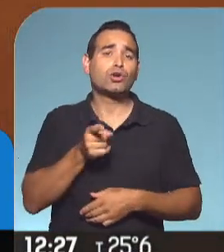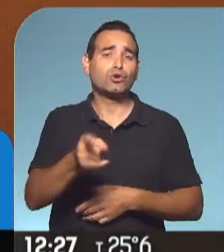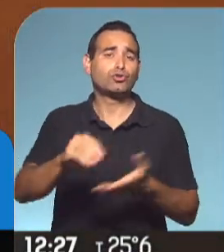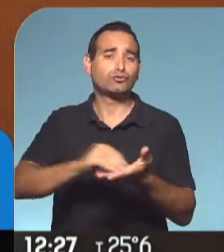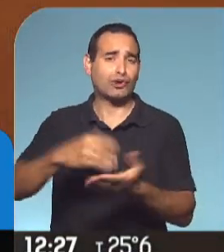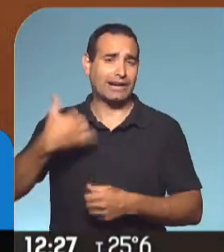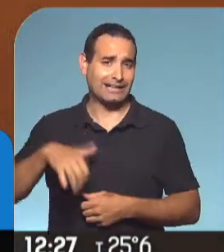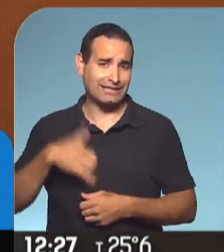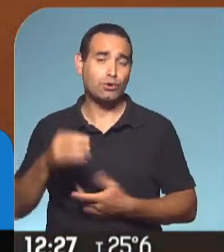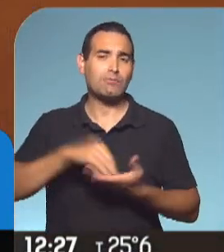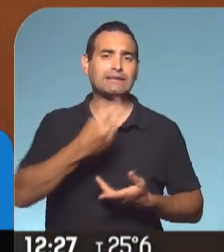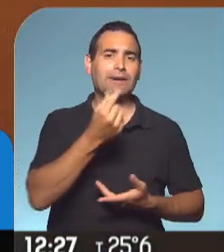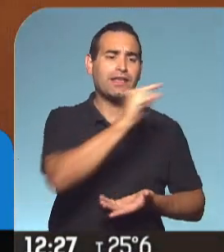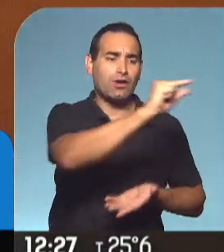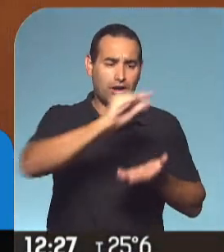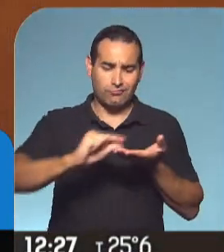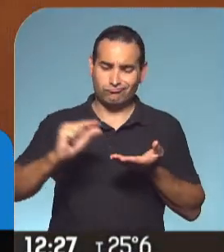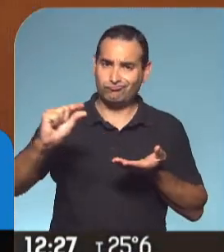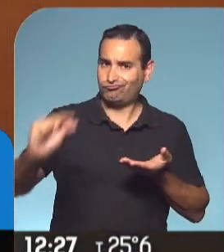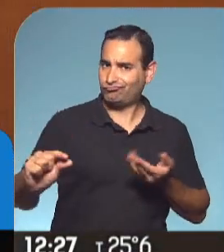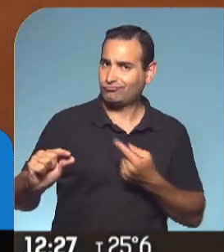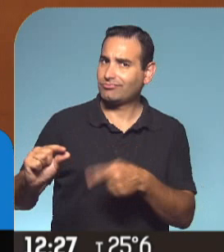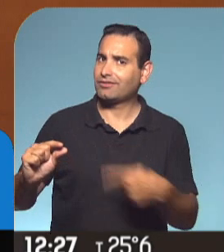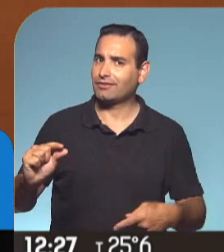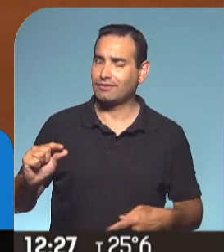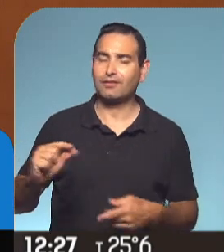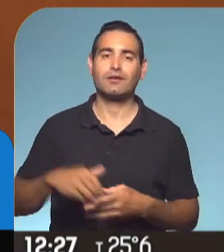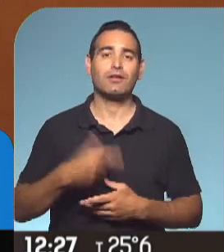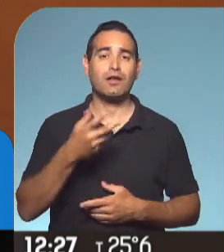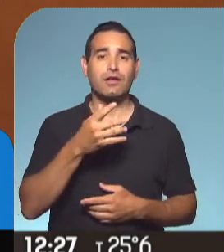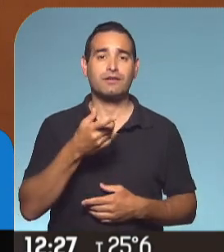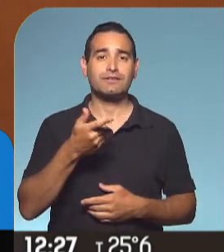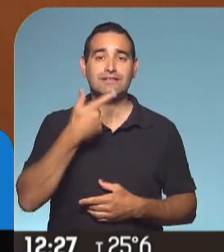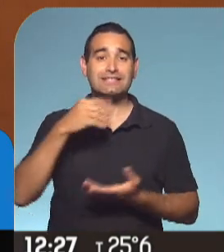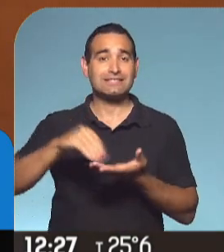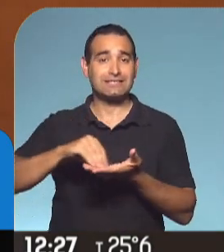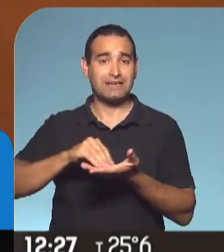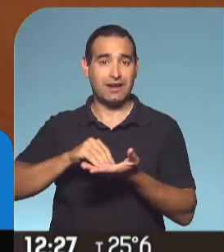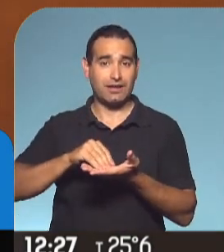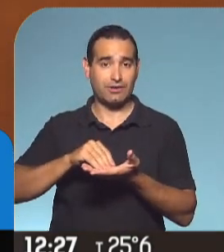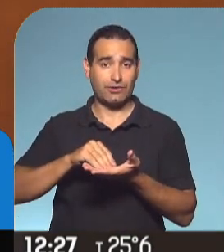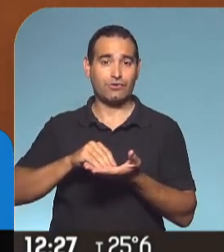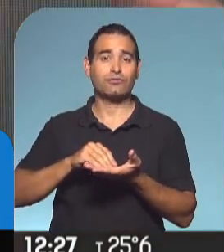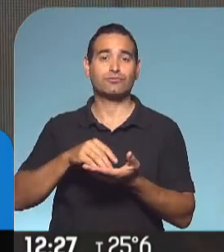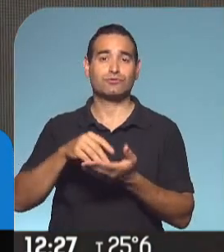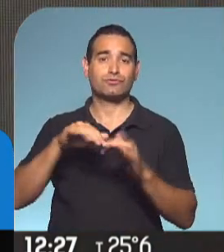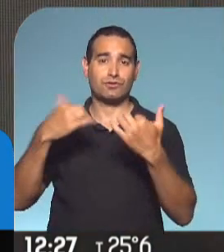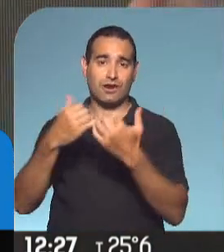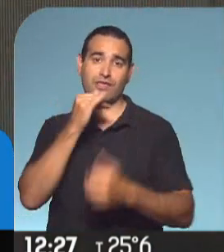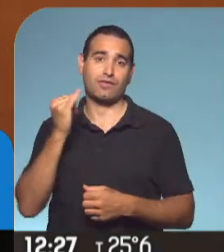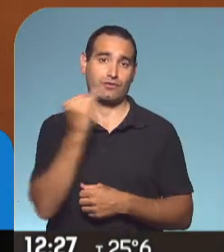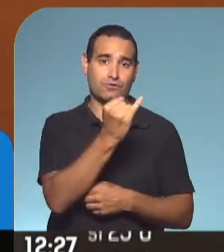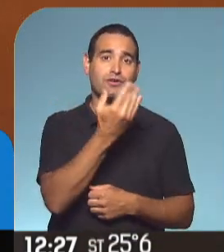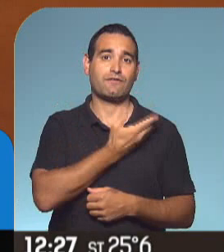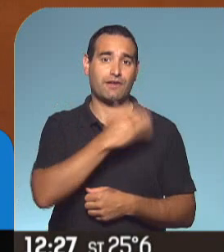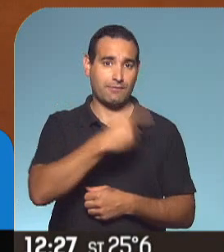uso del crédito. Bien. El otro caso, por ejemplo, la denuncia que presentó el Senado ante Es el sobre propio el Fondo FMI es Monetario.